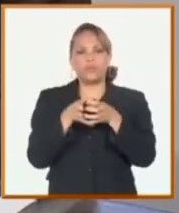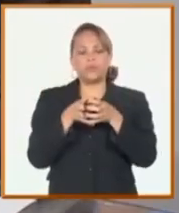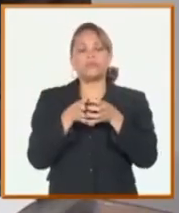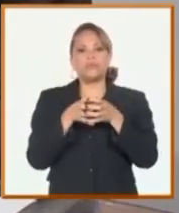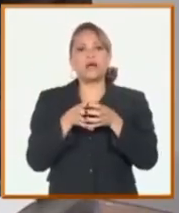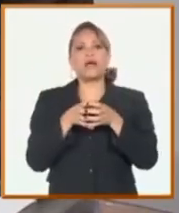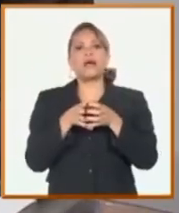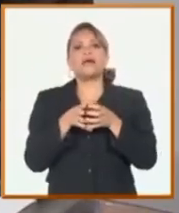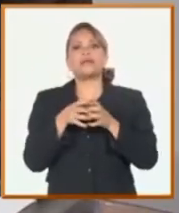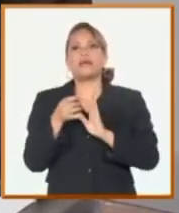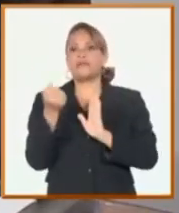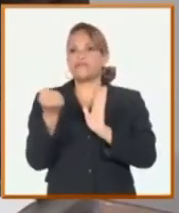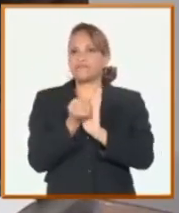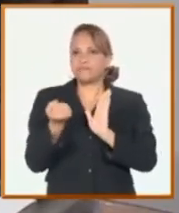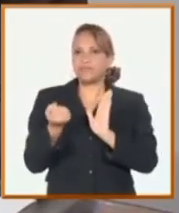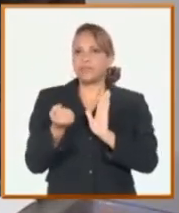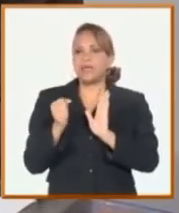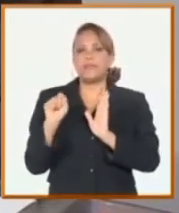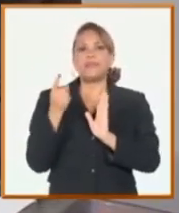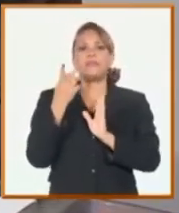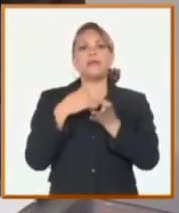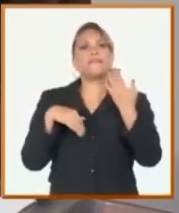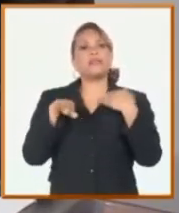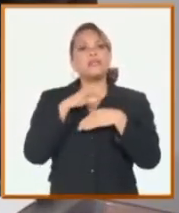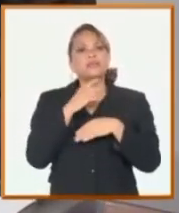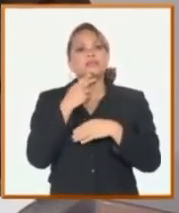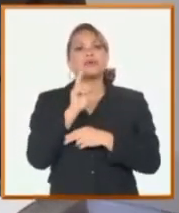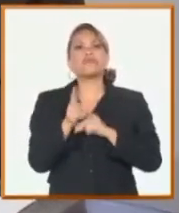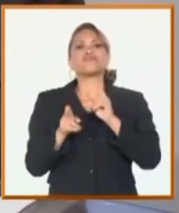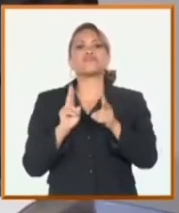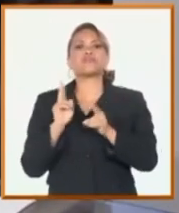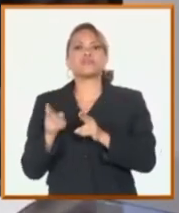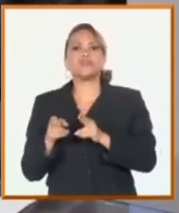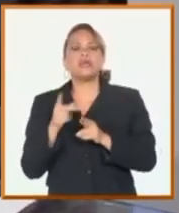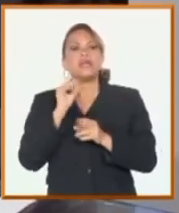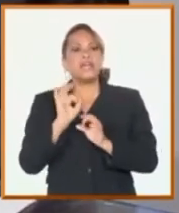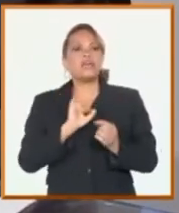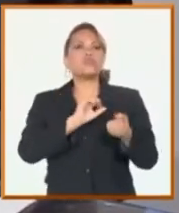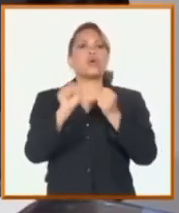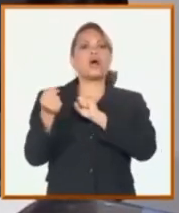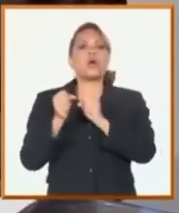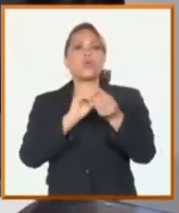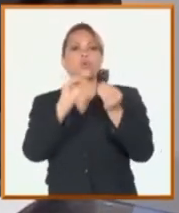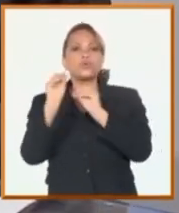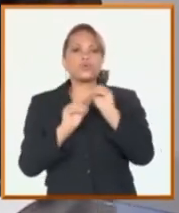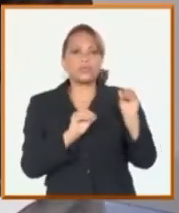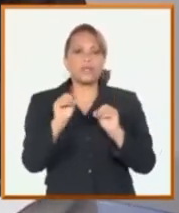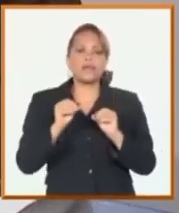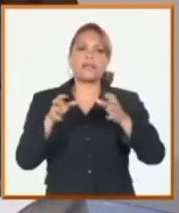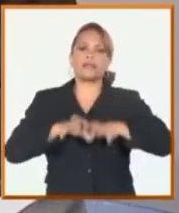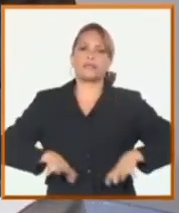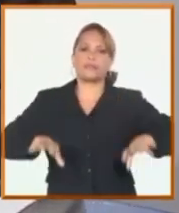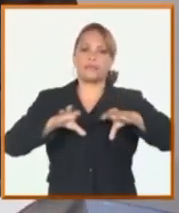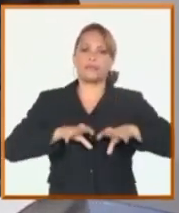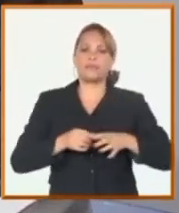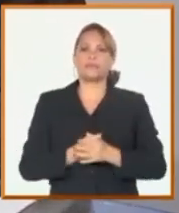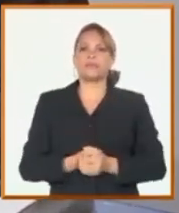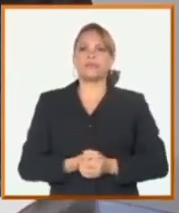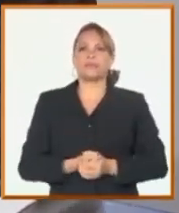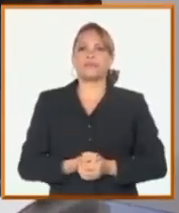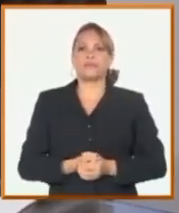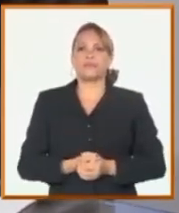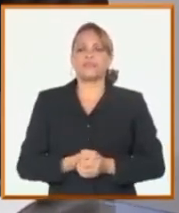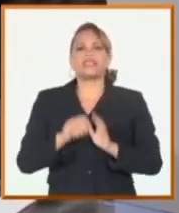Se estableció una, se emitió por el primer ministro una instrucción que está ajustada a este escenario. O sea, implementando un conjunto